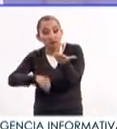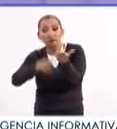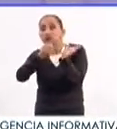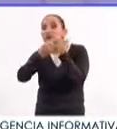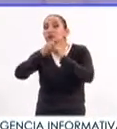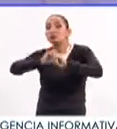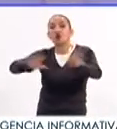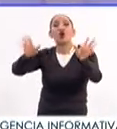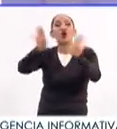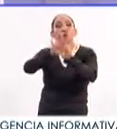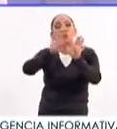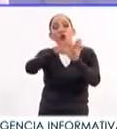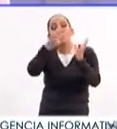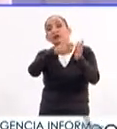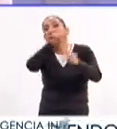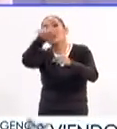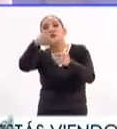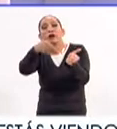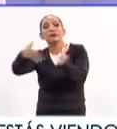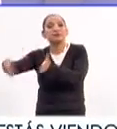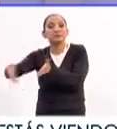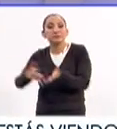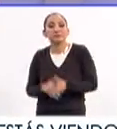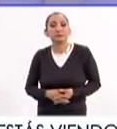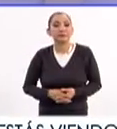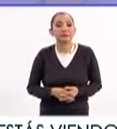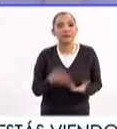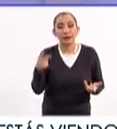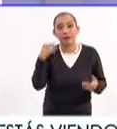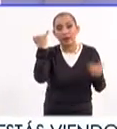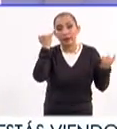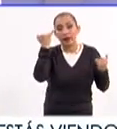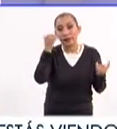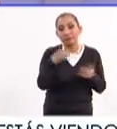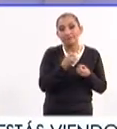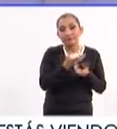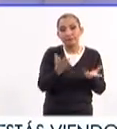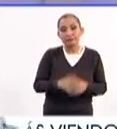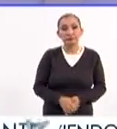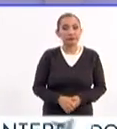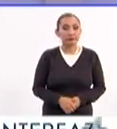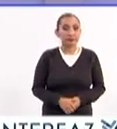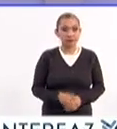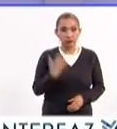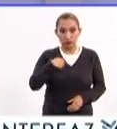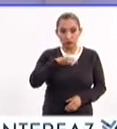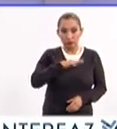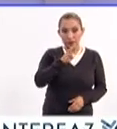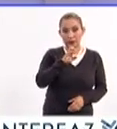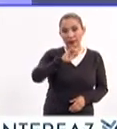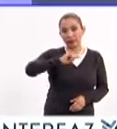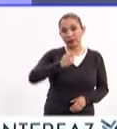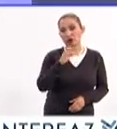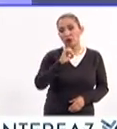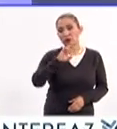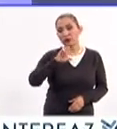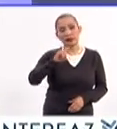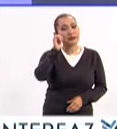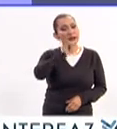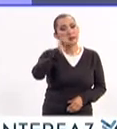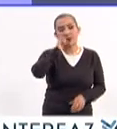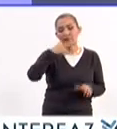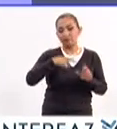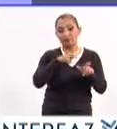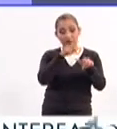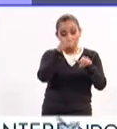cómo se le va a dar seguimiento a estos temas que se debatan y a estas ideas que se compartan? Claro, nosotros en el British Council siempre damos